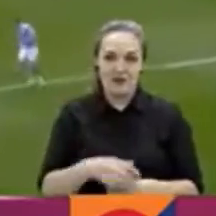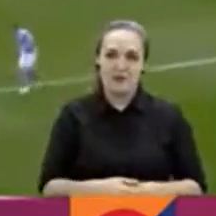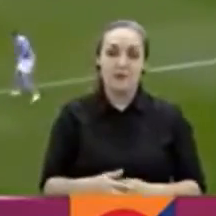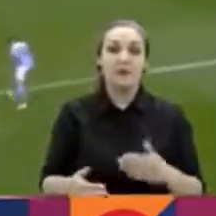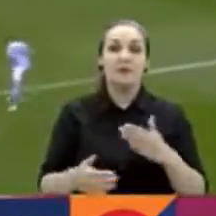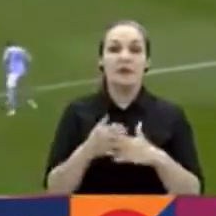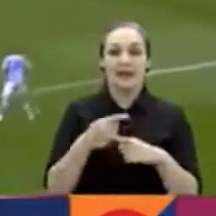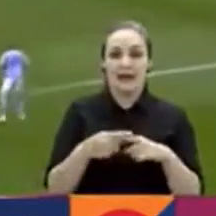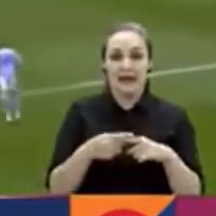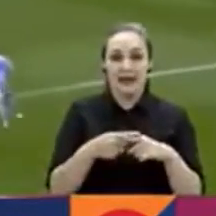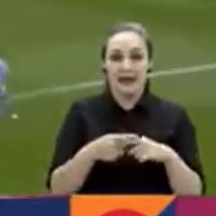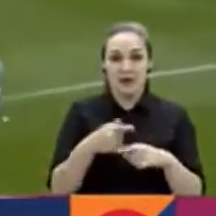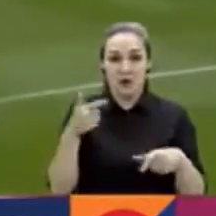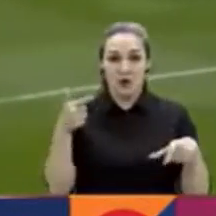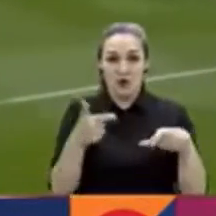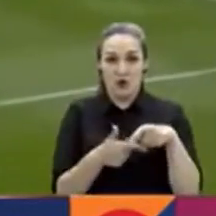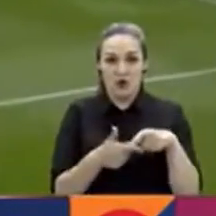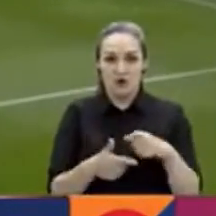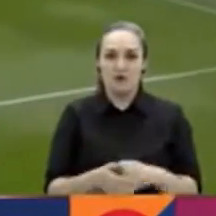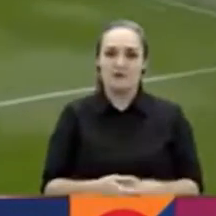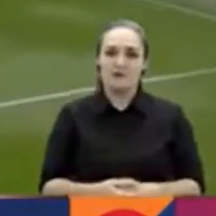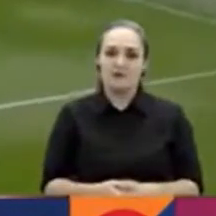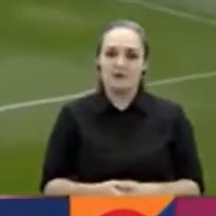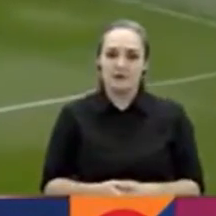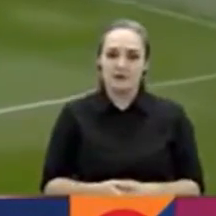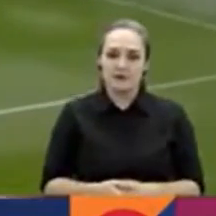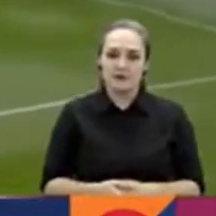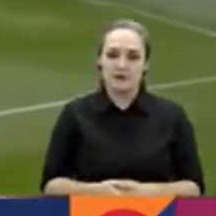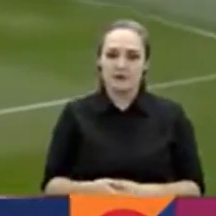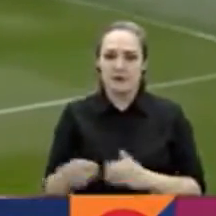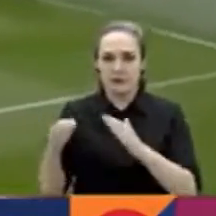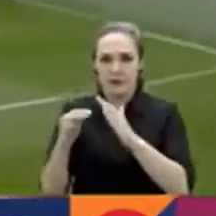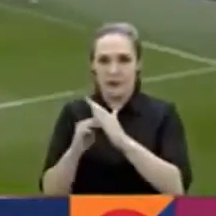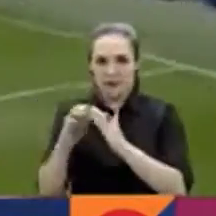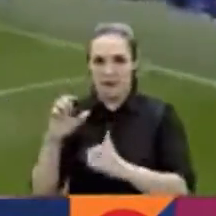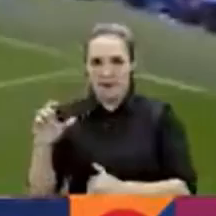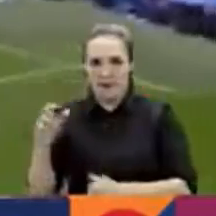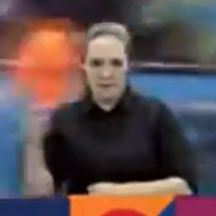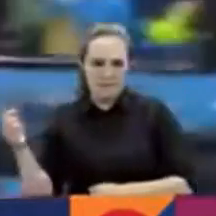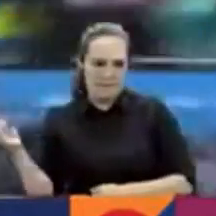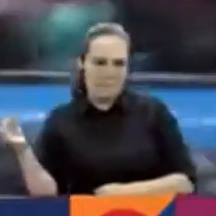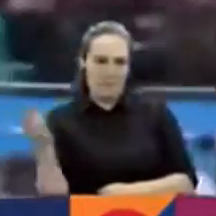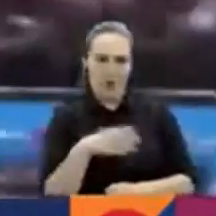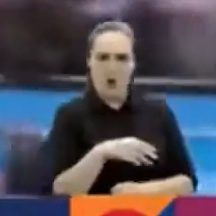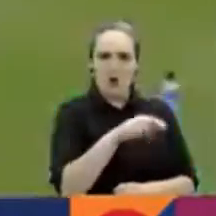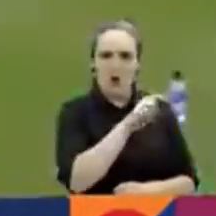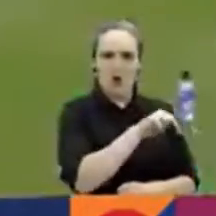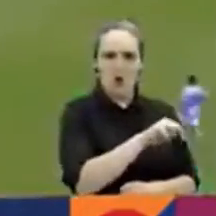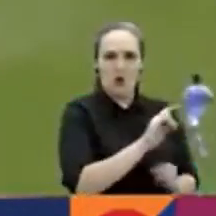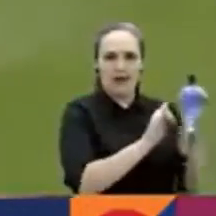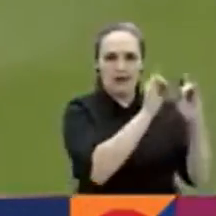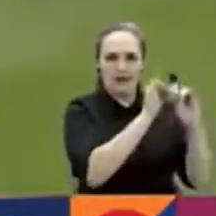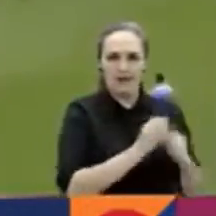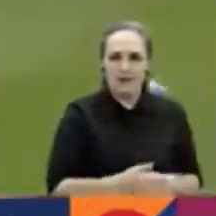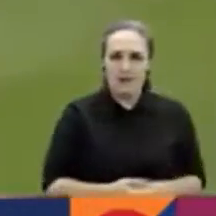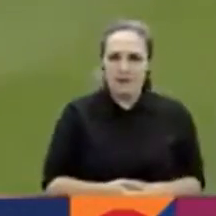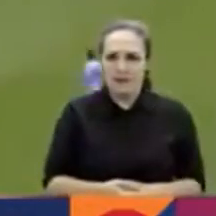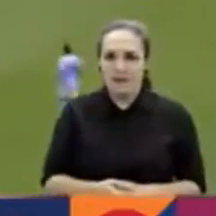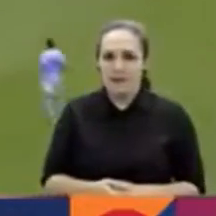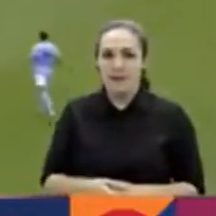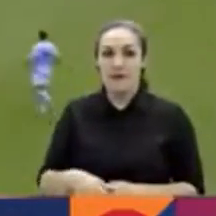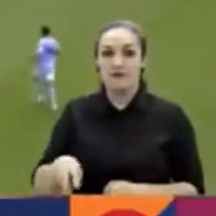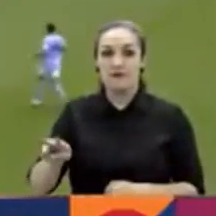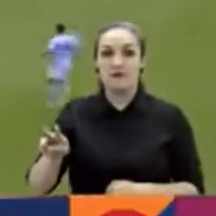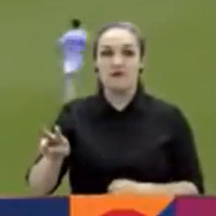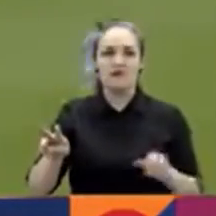Comenzamos en Inglaterra con este golazo de Phil Foden frente al Newcastle, gran definición ante la salida del arquero Pop. El segundo para el City